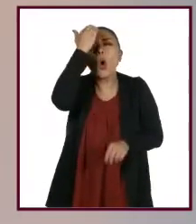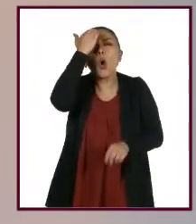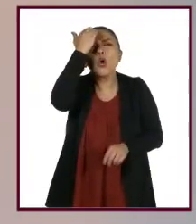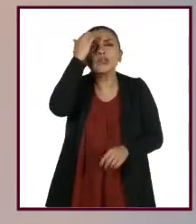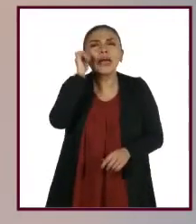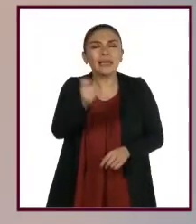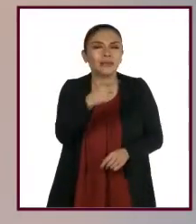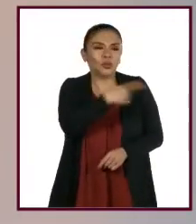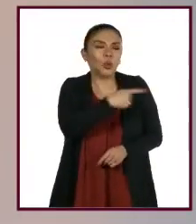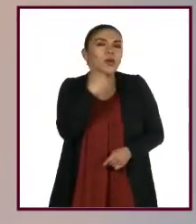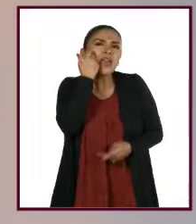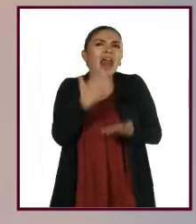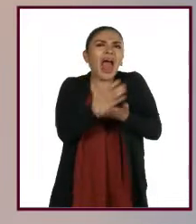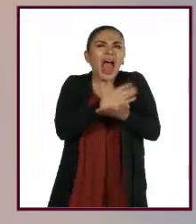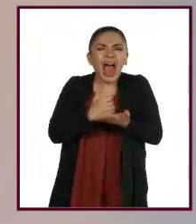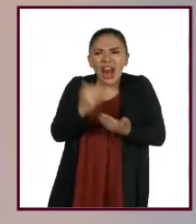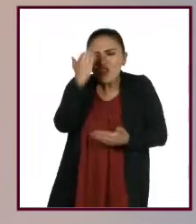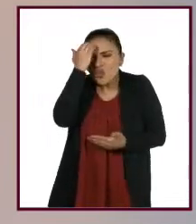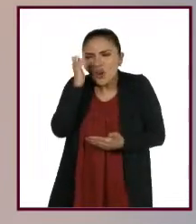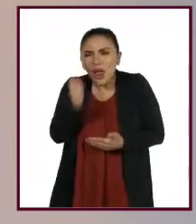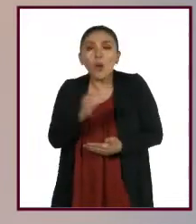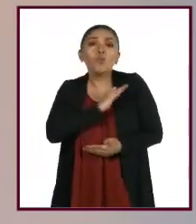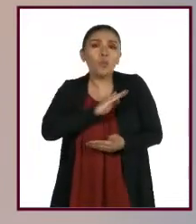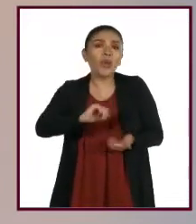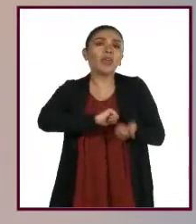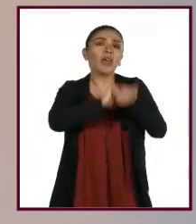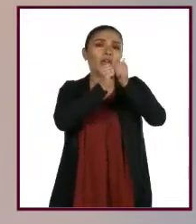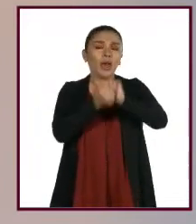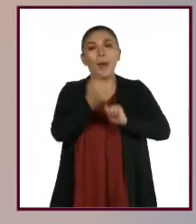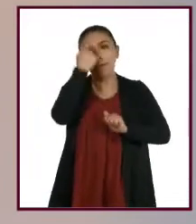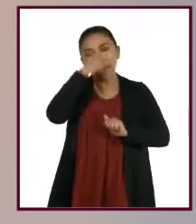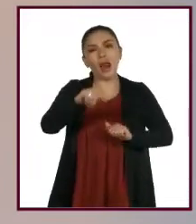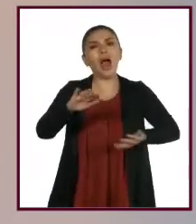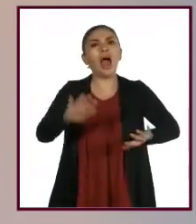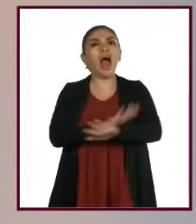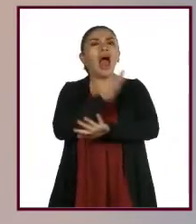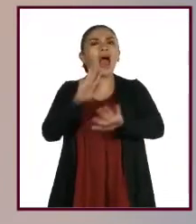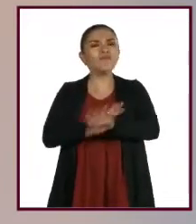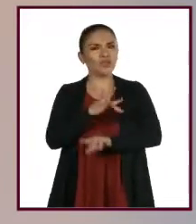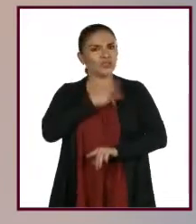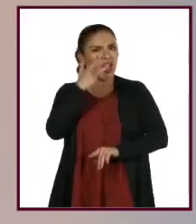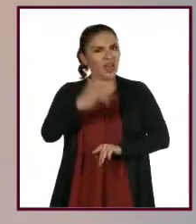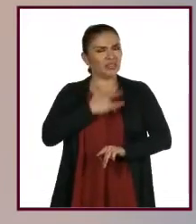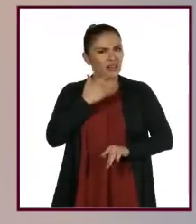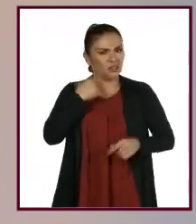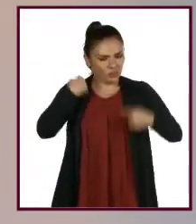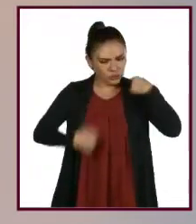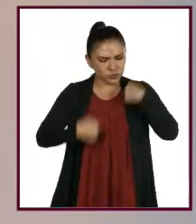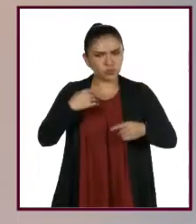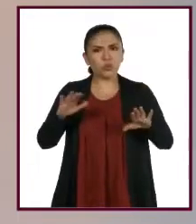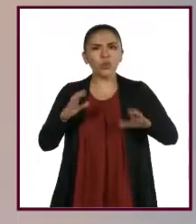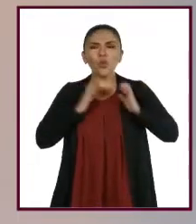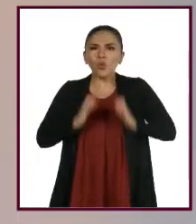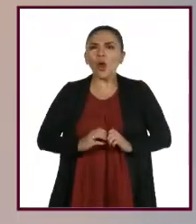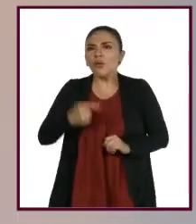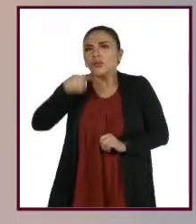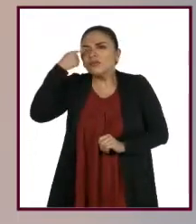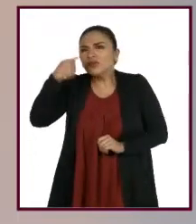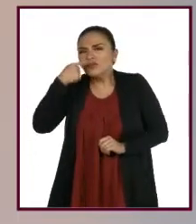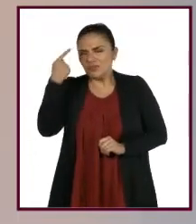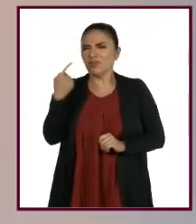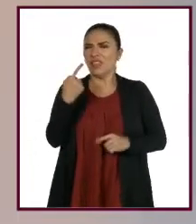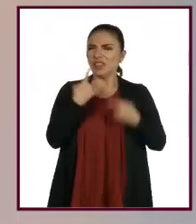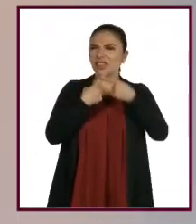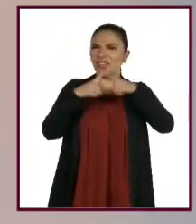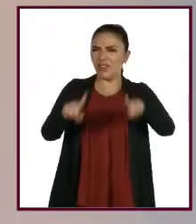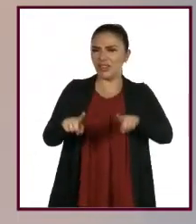esa motivación que pudiera llegar a generar justamente el cambio sensorial del propio olfato que pudiera generar este